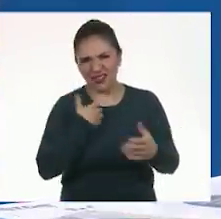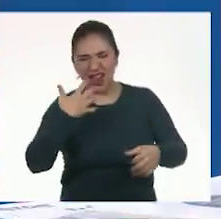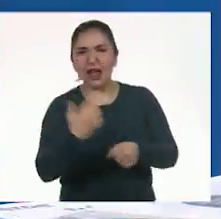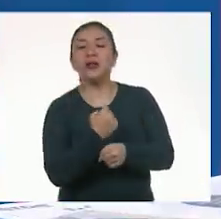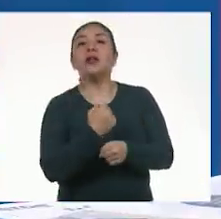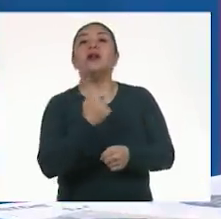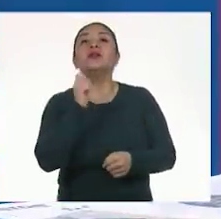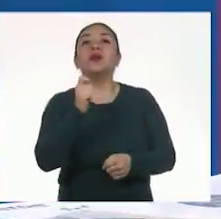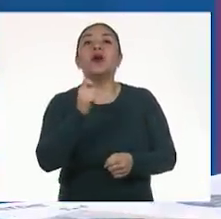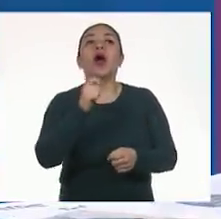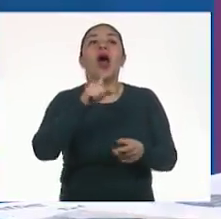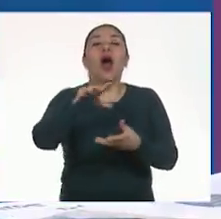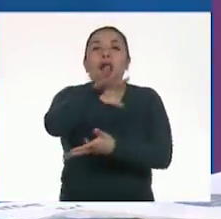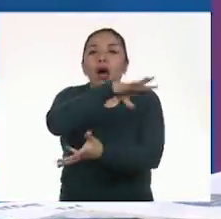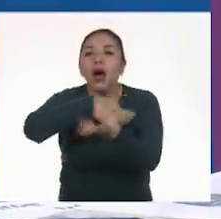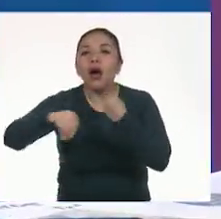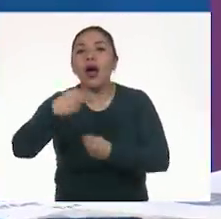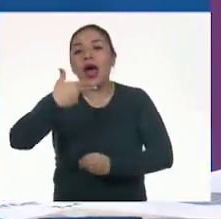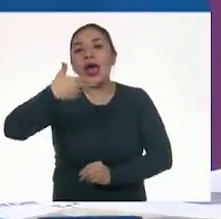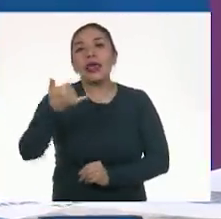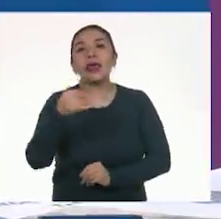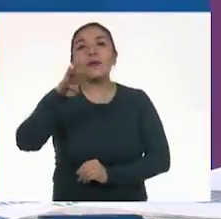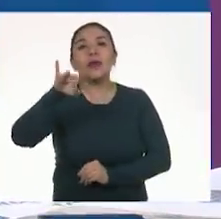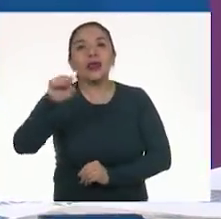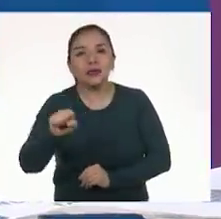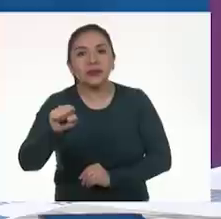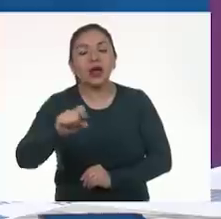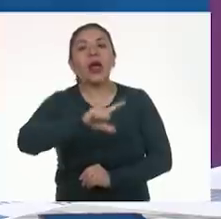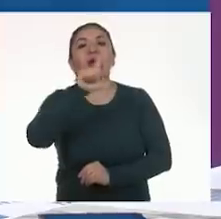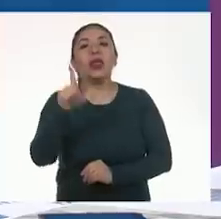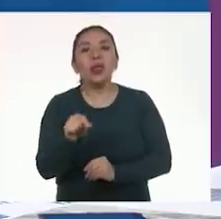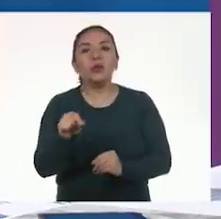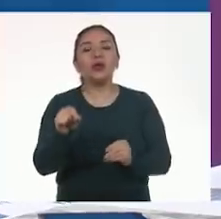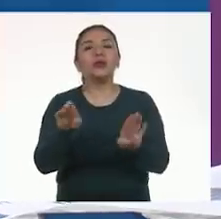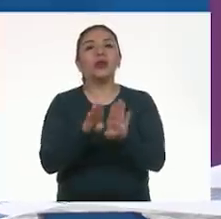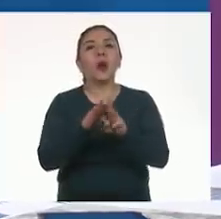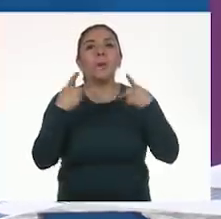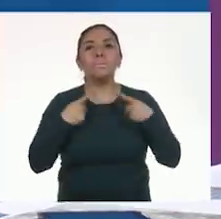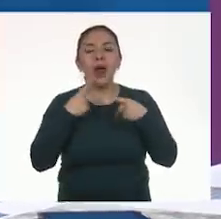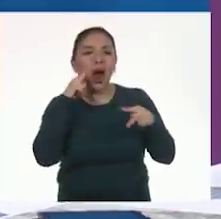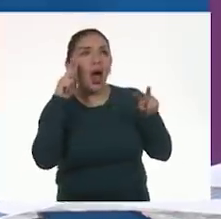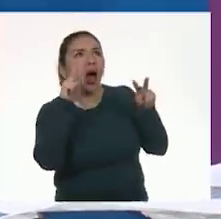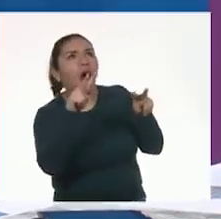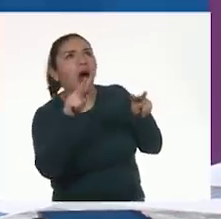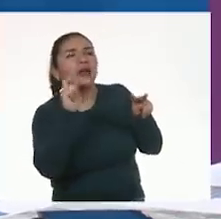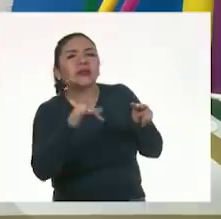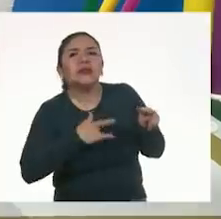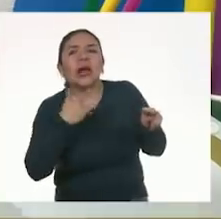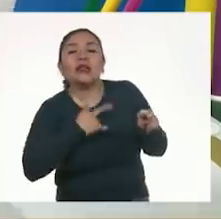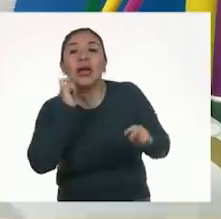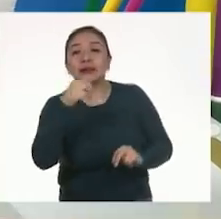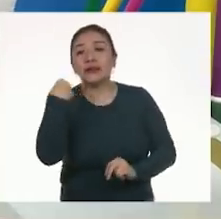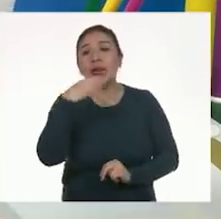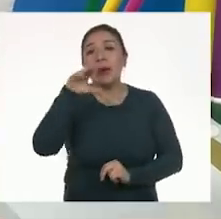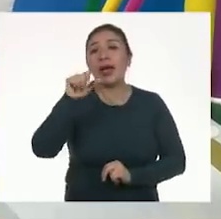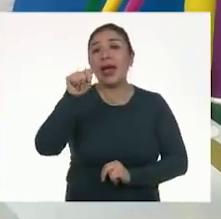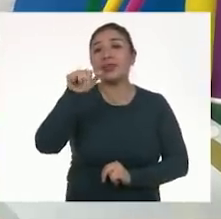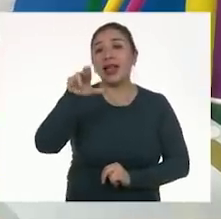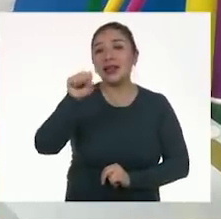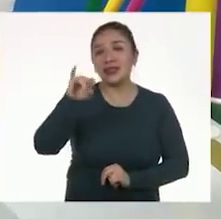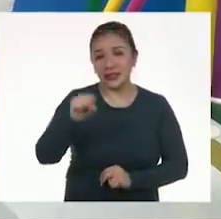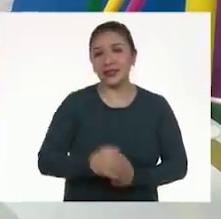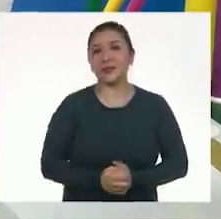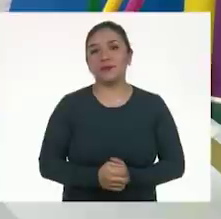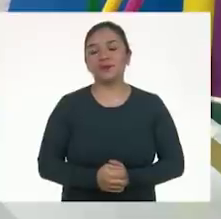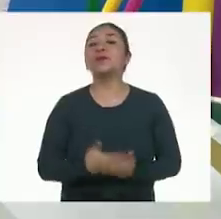una anagnórisis. Y la catarsis es solamente para el público. El público la sentimos. El héroe, le llamamos héroe porque tiene todas las